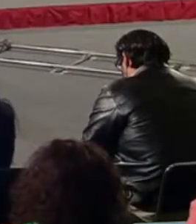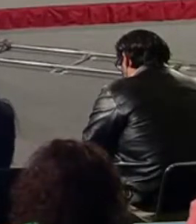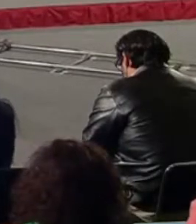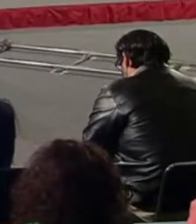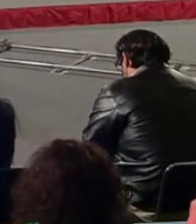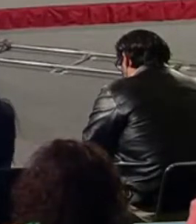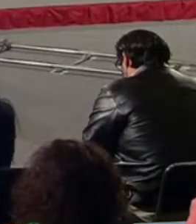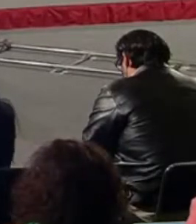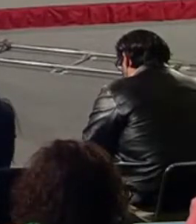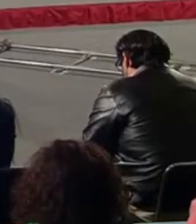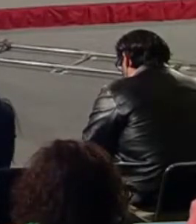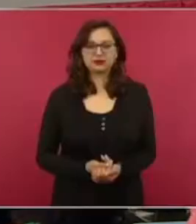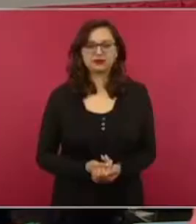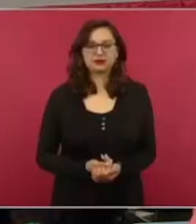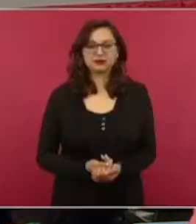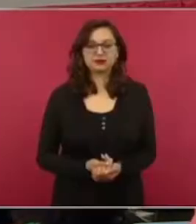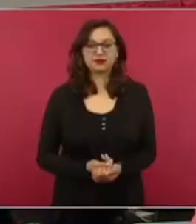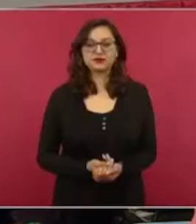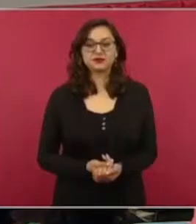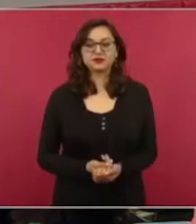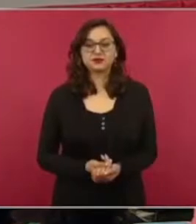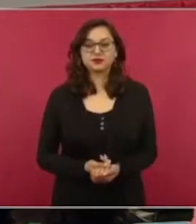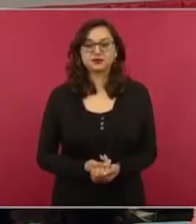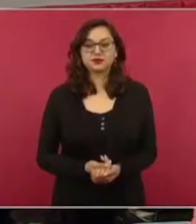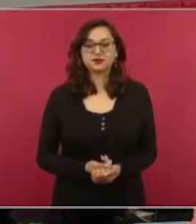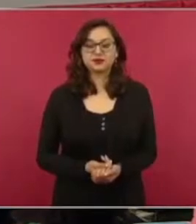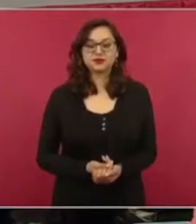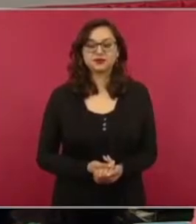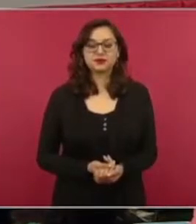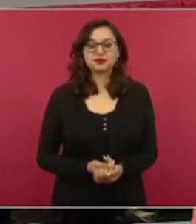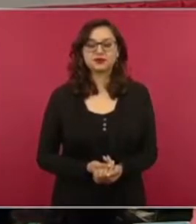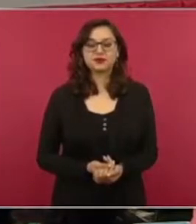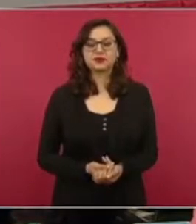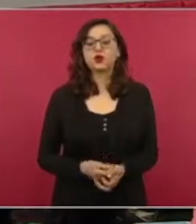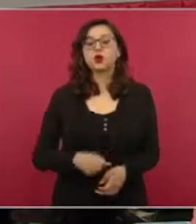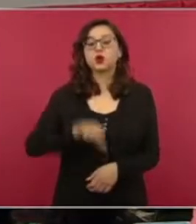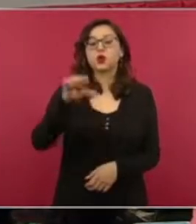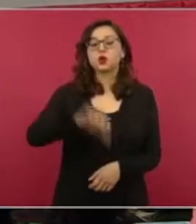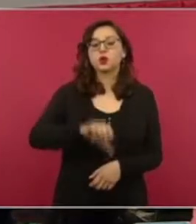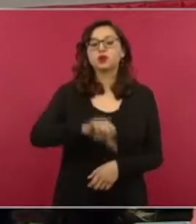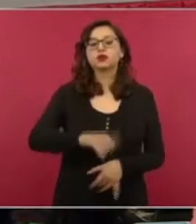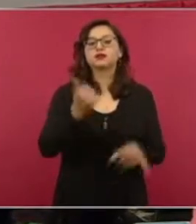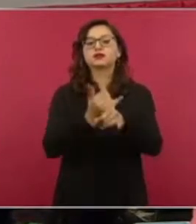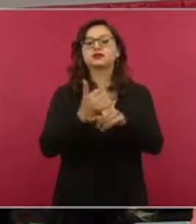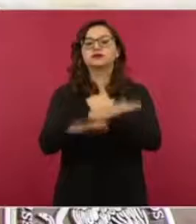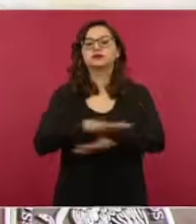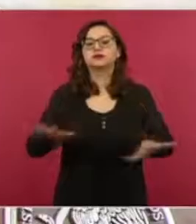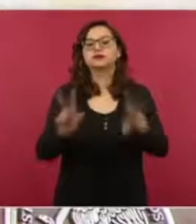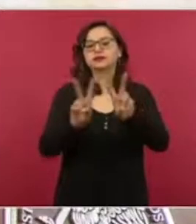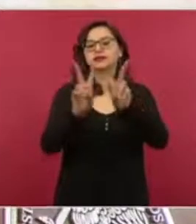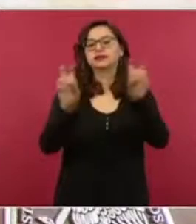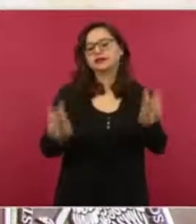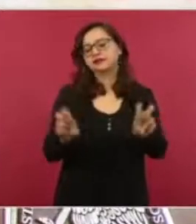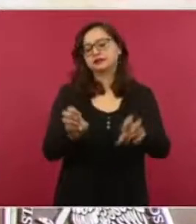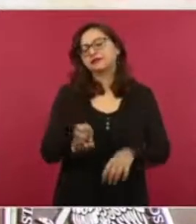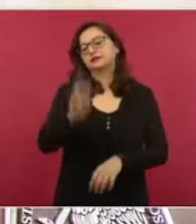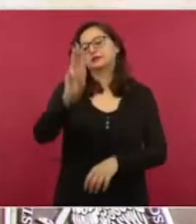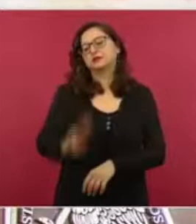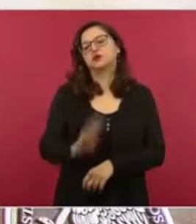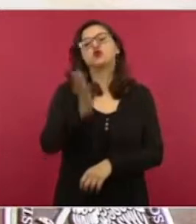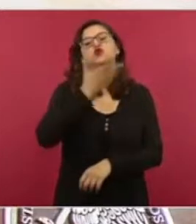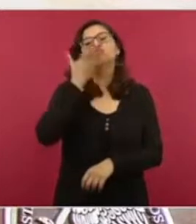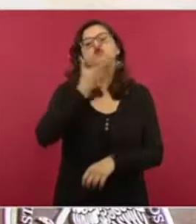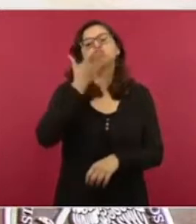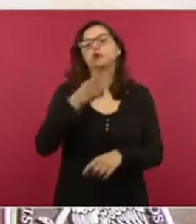tener información sobre la sección de quién es quién en las mentiras de la